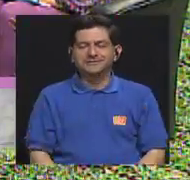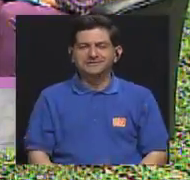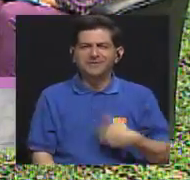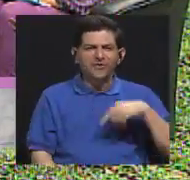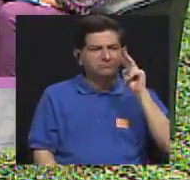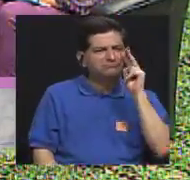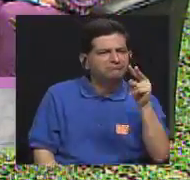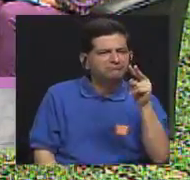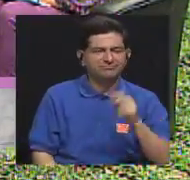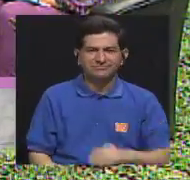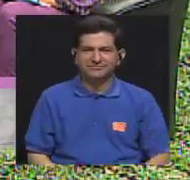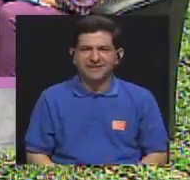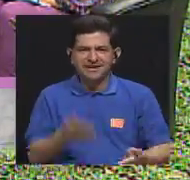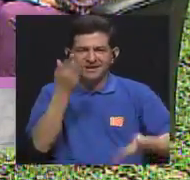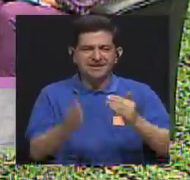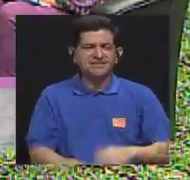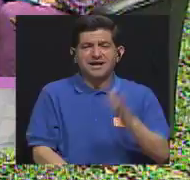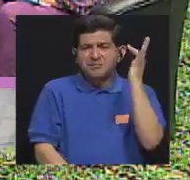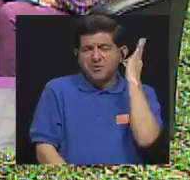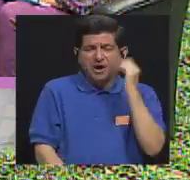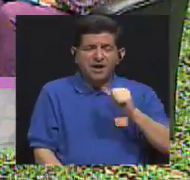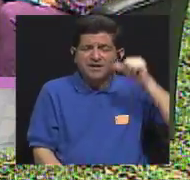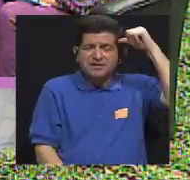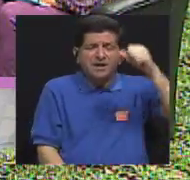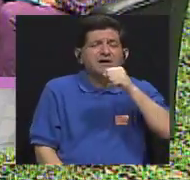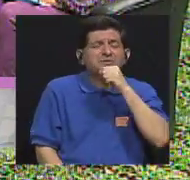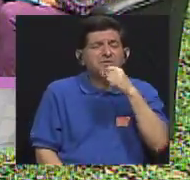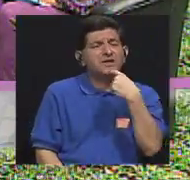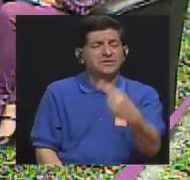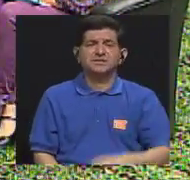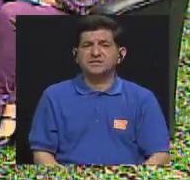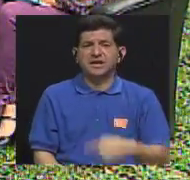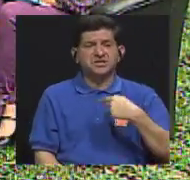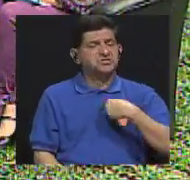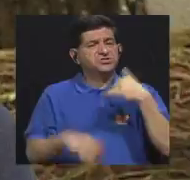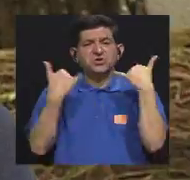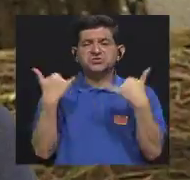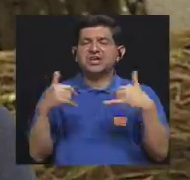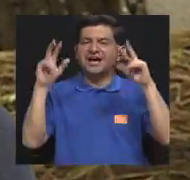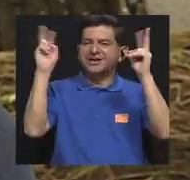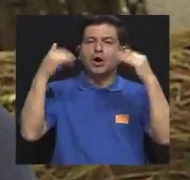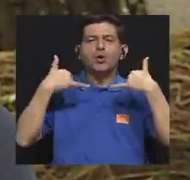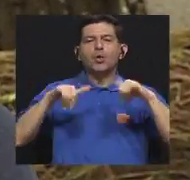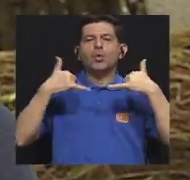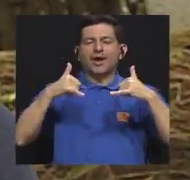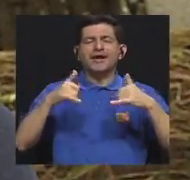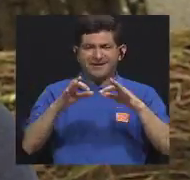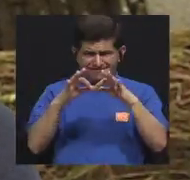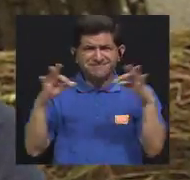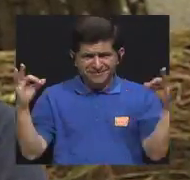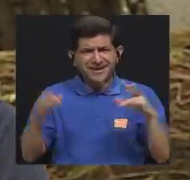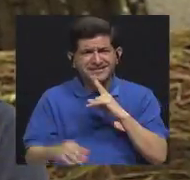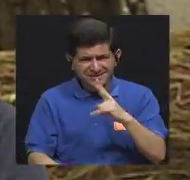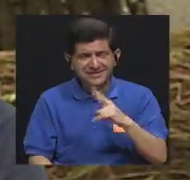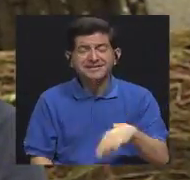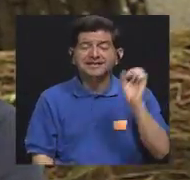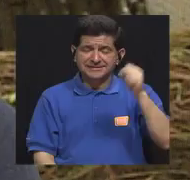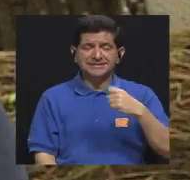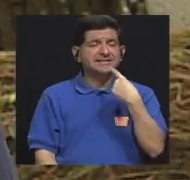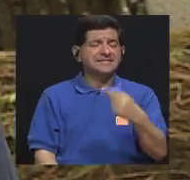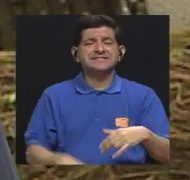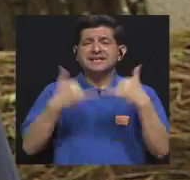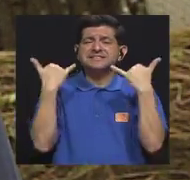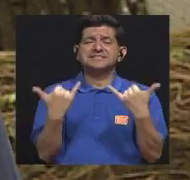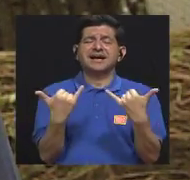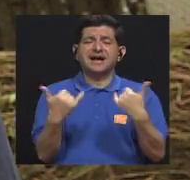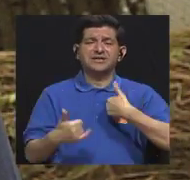ve a señoras, adultos mayores que dicen, ah, yo ya jugué. Sí, ¿verdad? Esa es la expresión, ¿verdad? Yo ya jugué, entonces me quedo